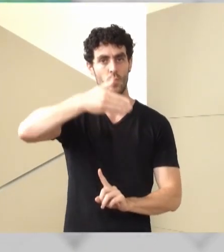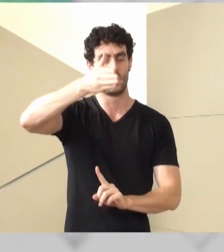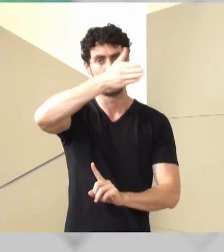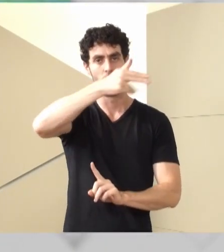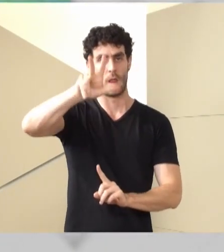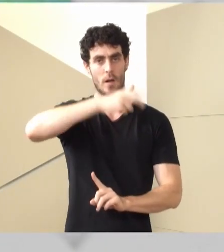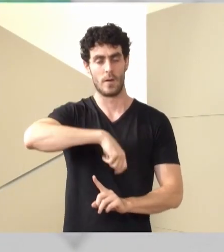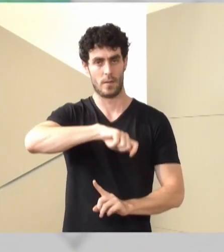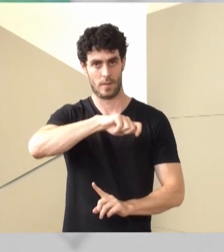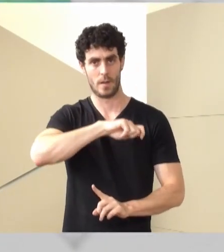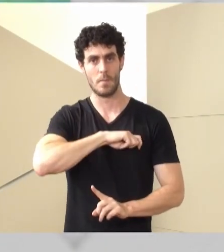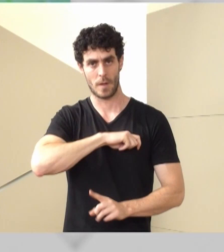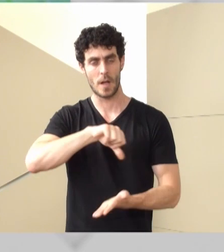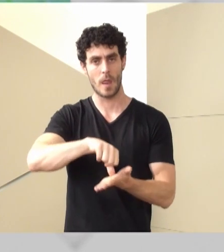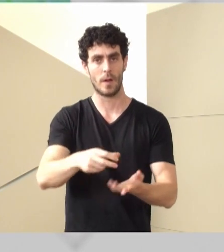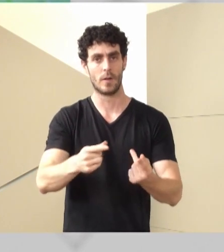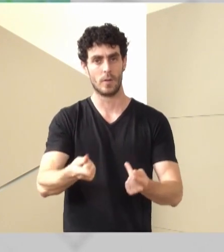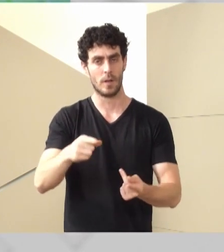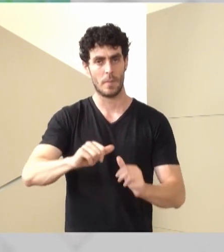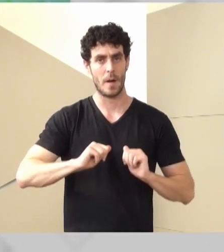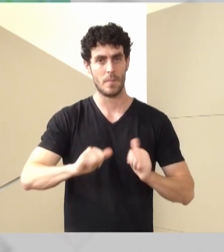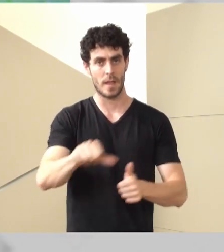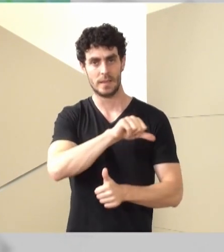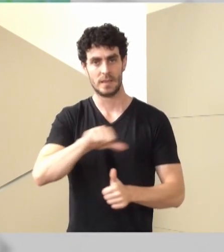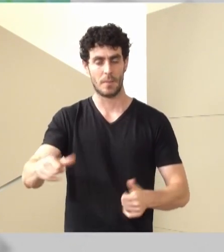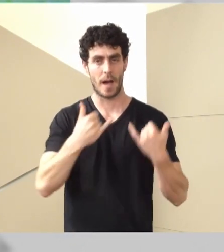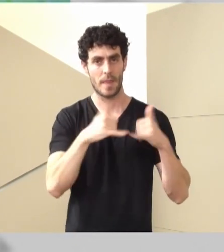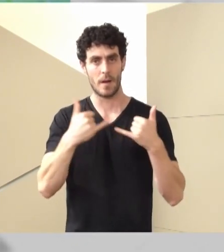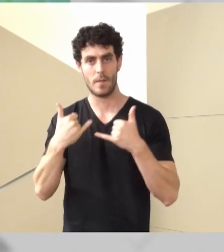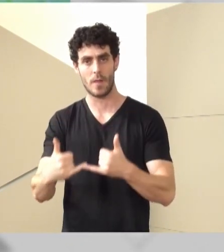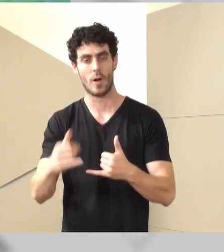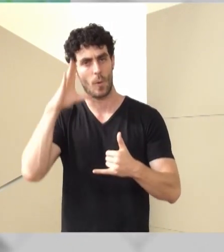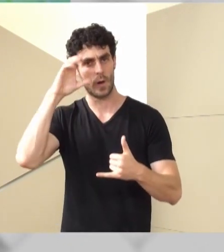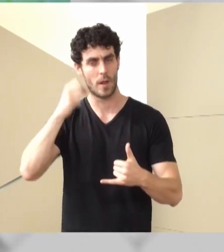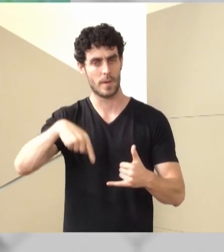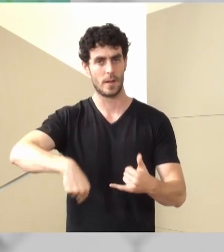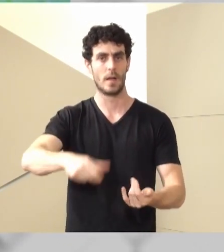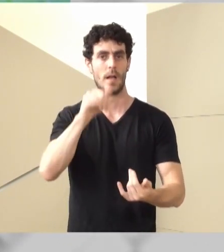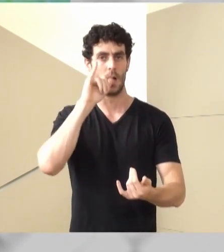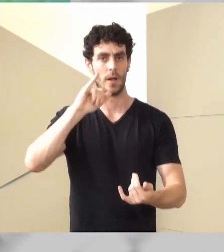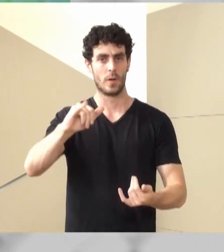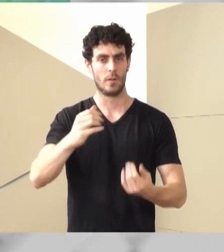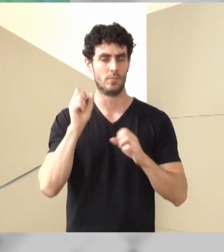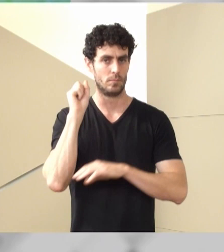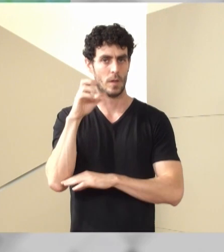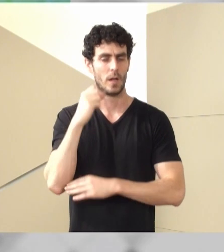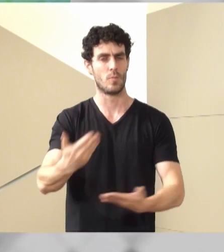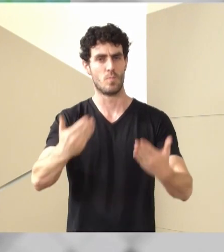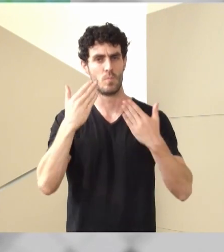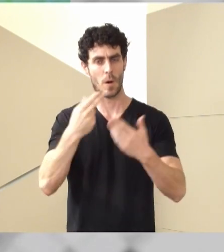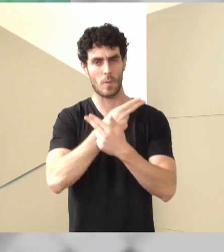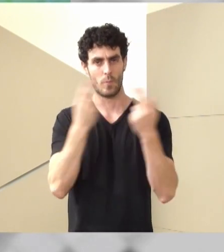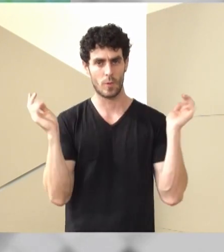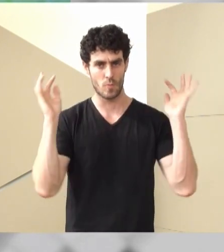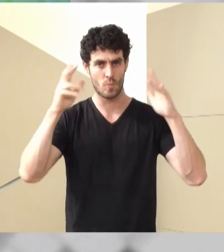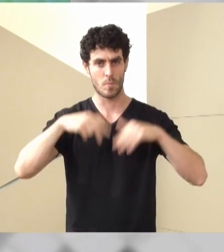ha dado comienzo a la semana de celebraciones de la Guardia Civil aquí en La Rioja. Un acto solemne que a las 11 de la mañana ha congregado a numeroso público